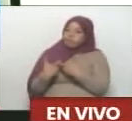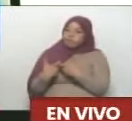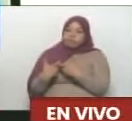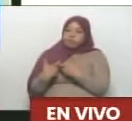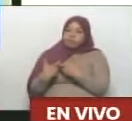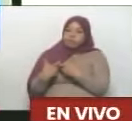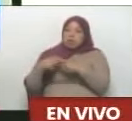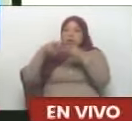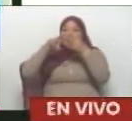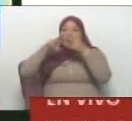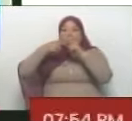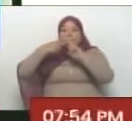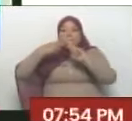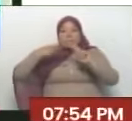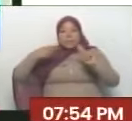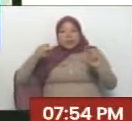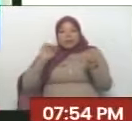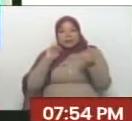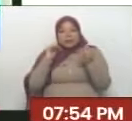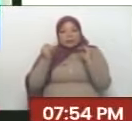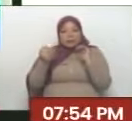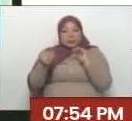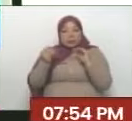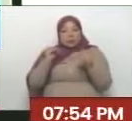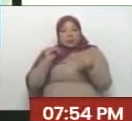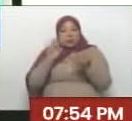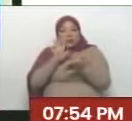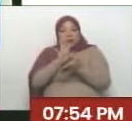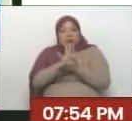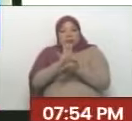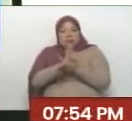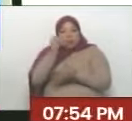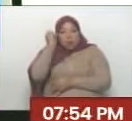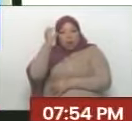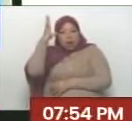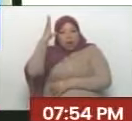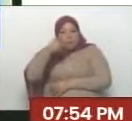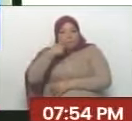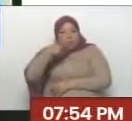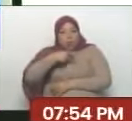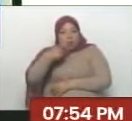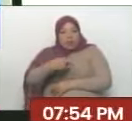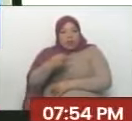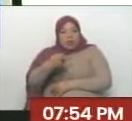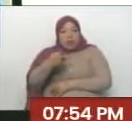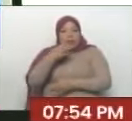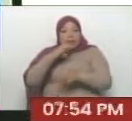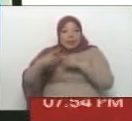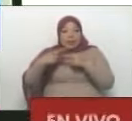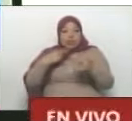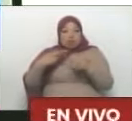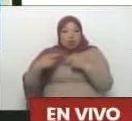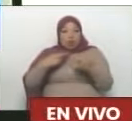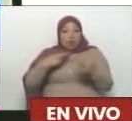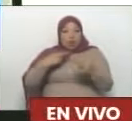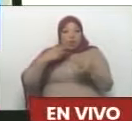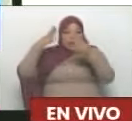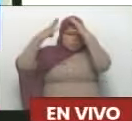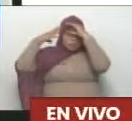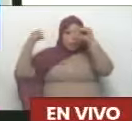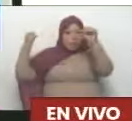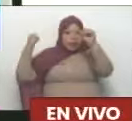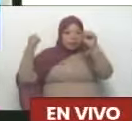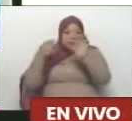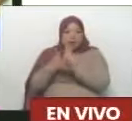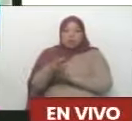que actuar con mucha capacidad política, diplomática, para que jamás